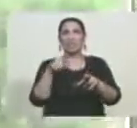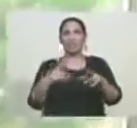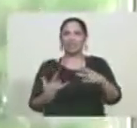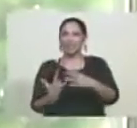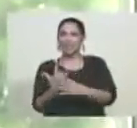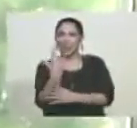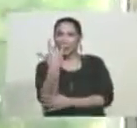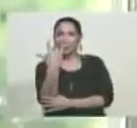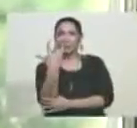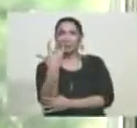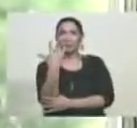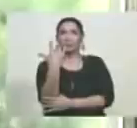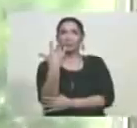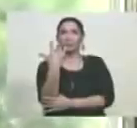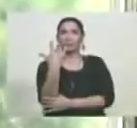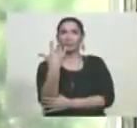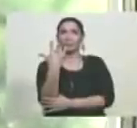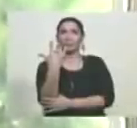samancito que queda.